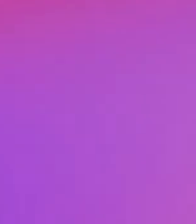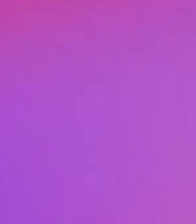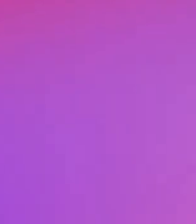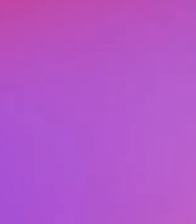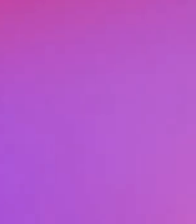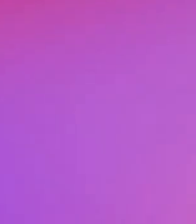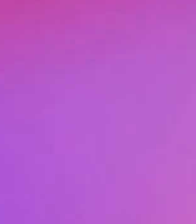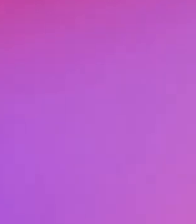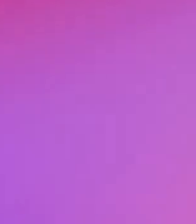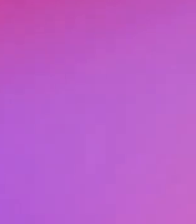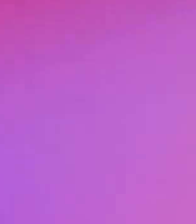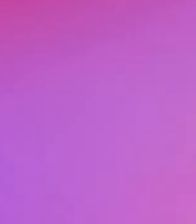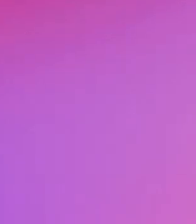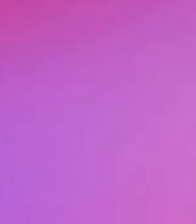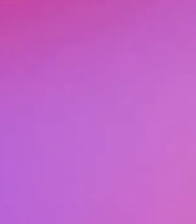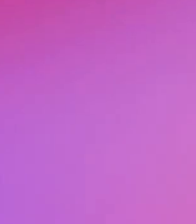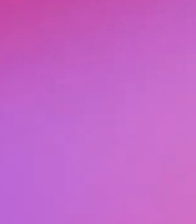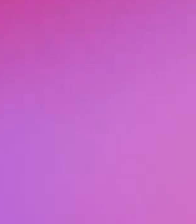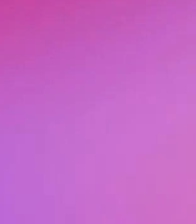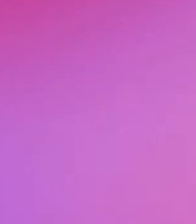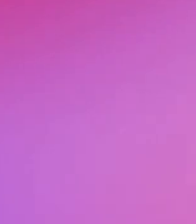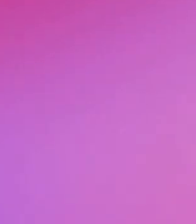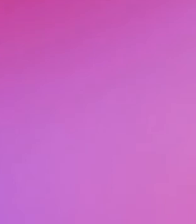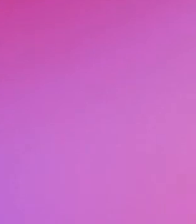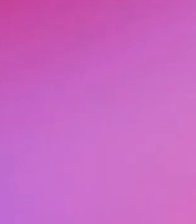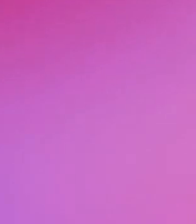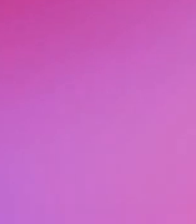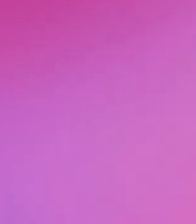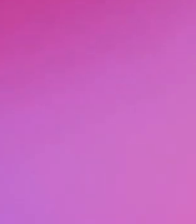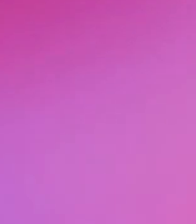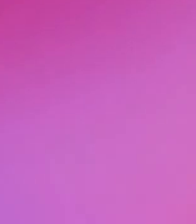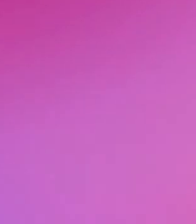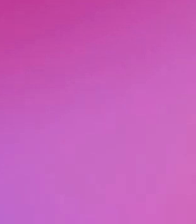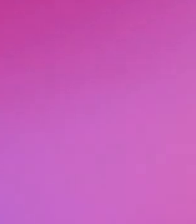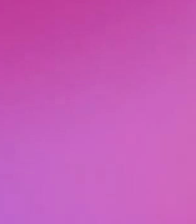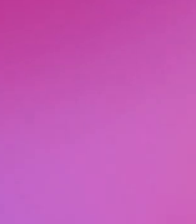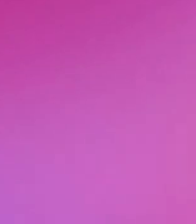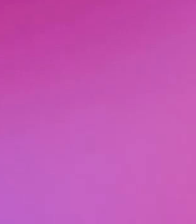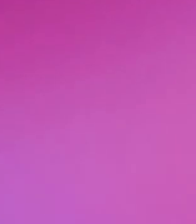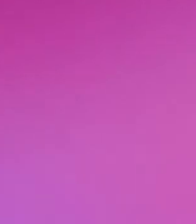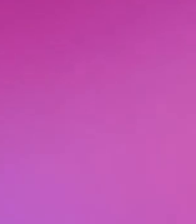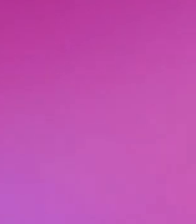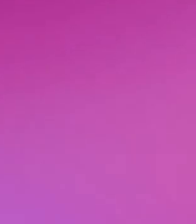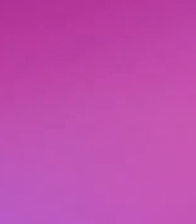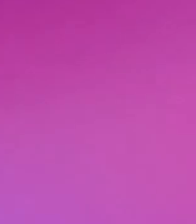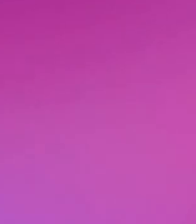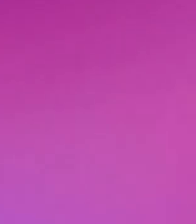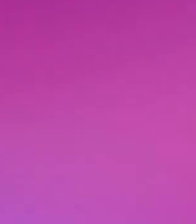nuevaescuelamexicana.cep.gov.mx y tripulantes.cep.gov.mx.